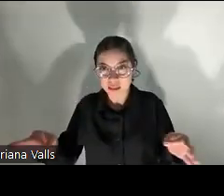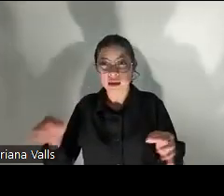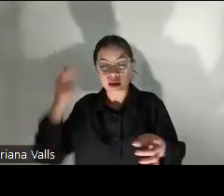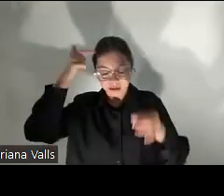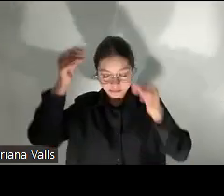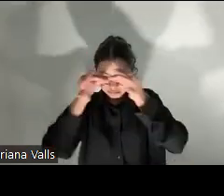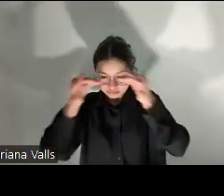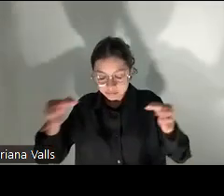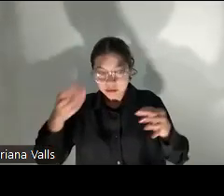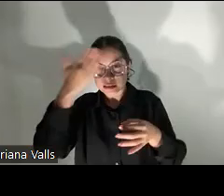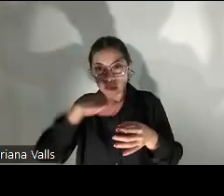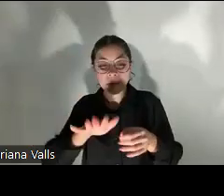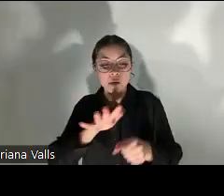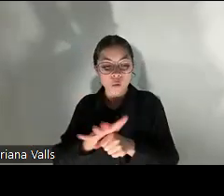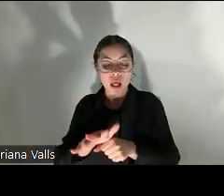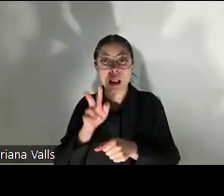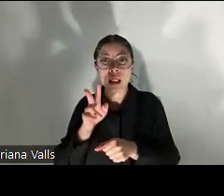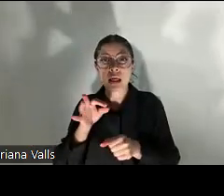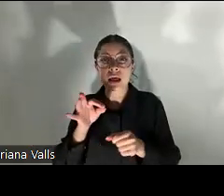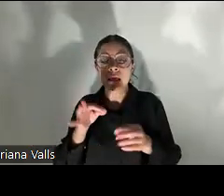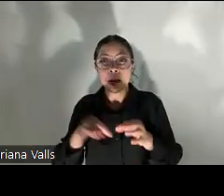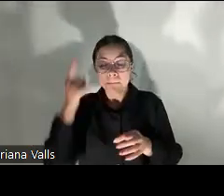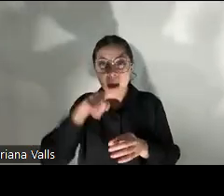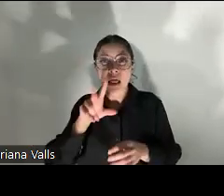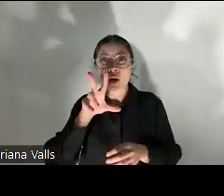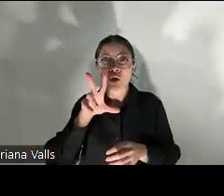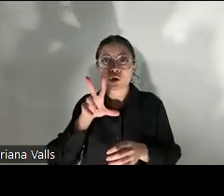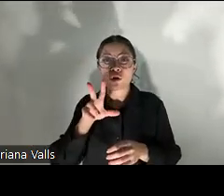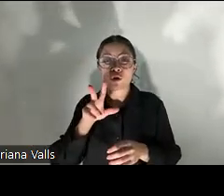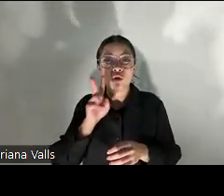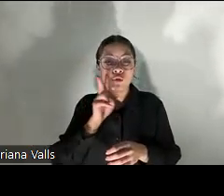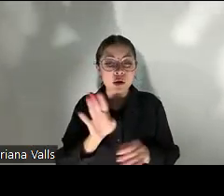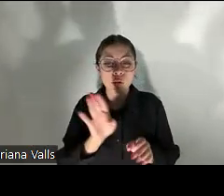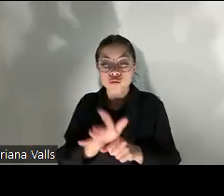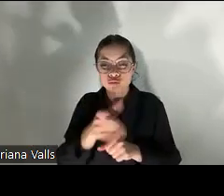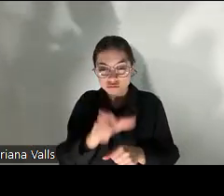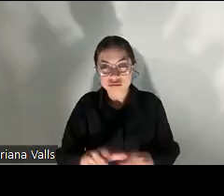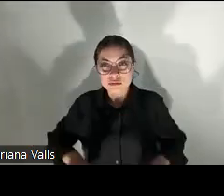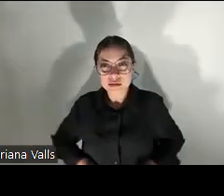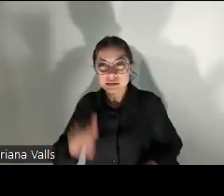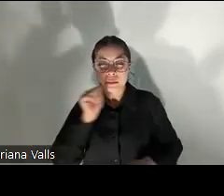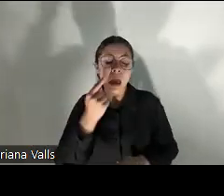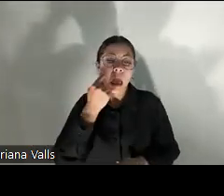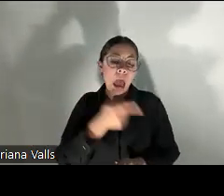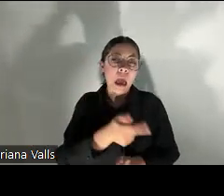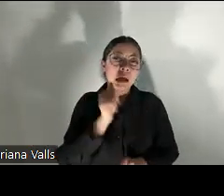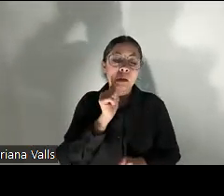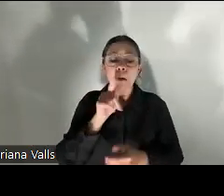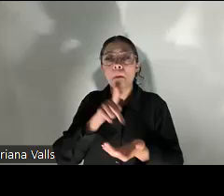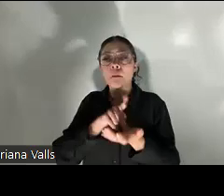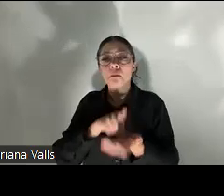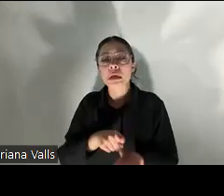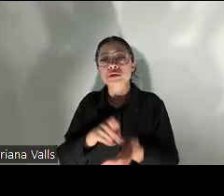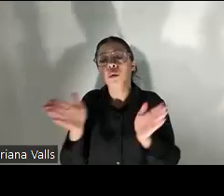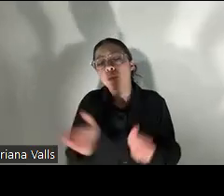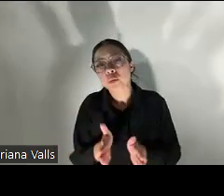cefálico, percentilarlo y que eso norme conductas. No solamente decir, pues está, mira, está bajo de peso, o mira,